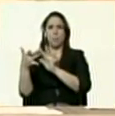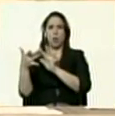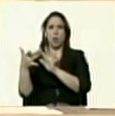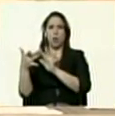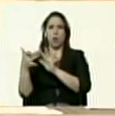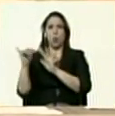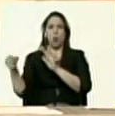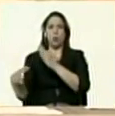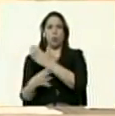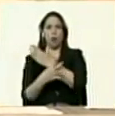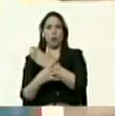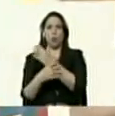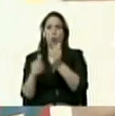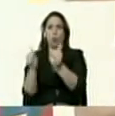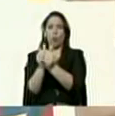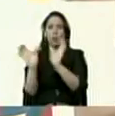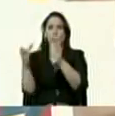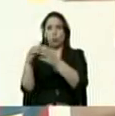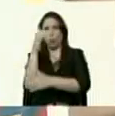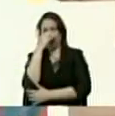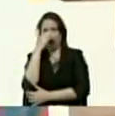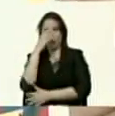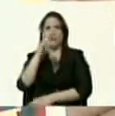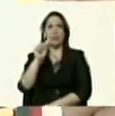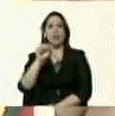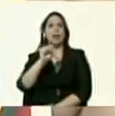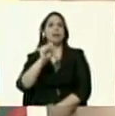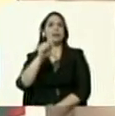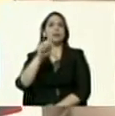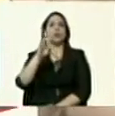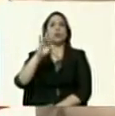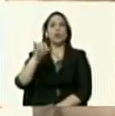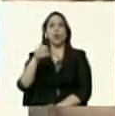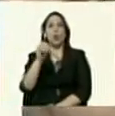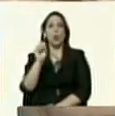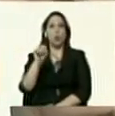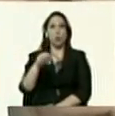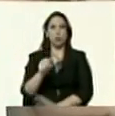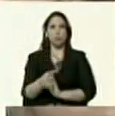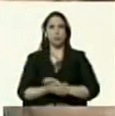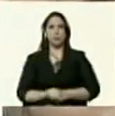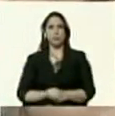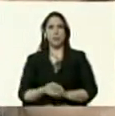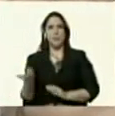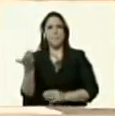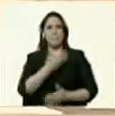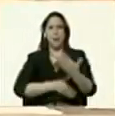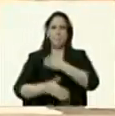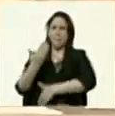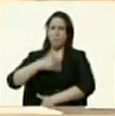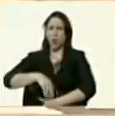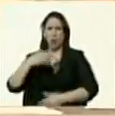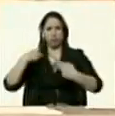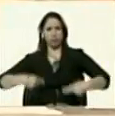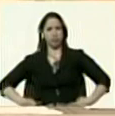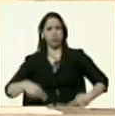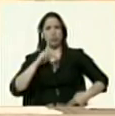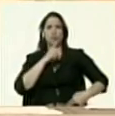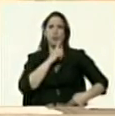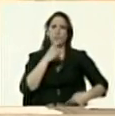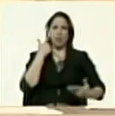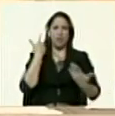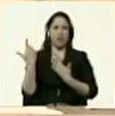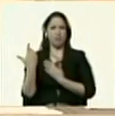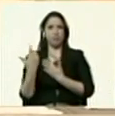Guaidó con la banda de paramilitares narcotraficantes que pican seres humanos llamada Los Rastrojos.